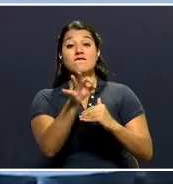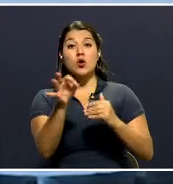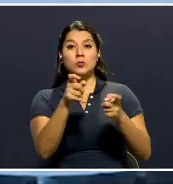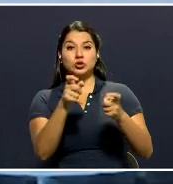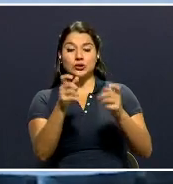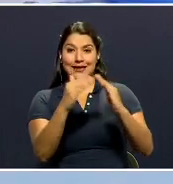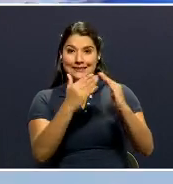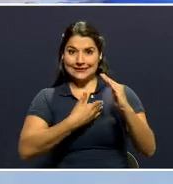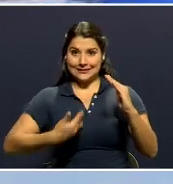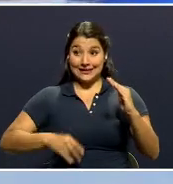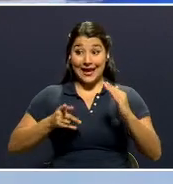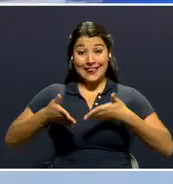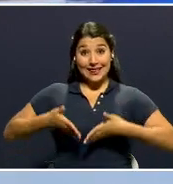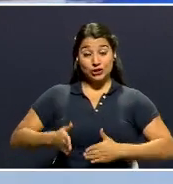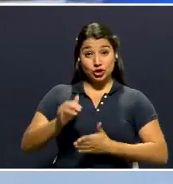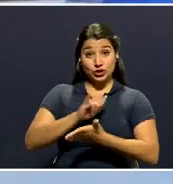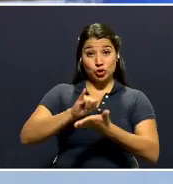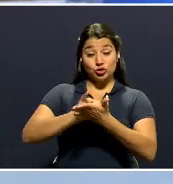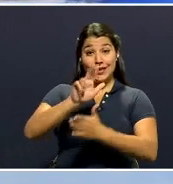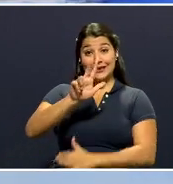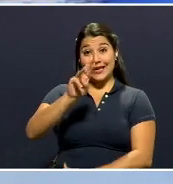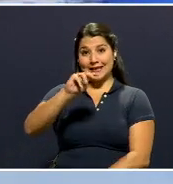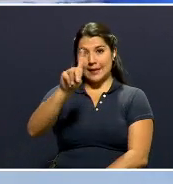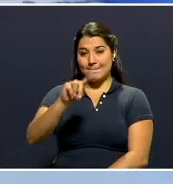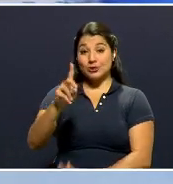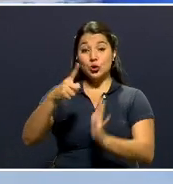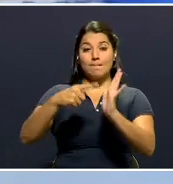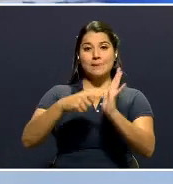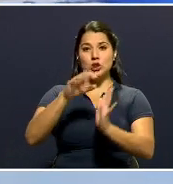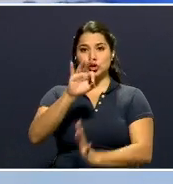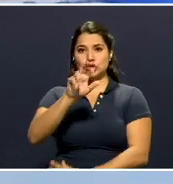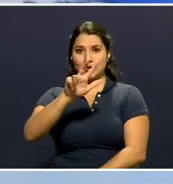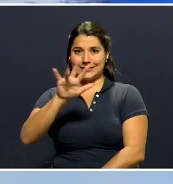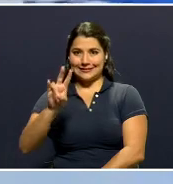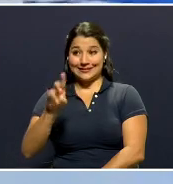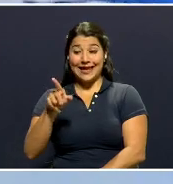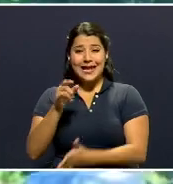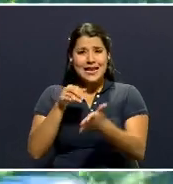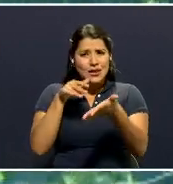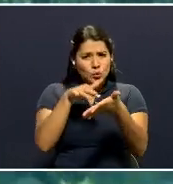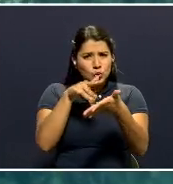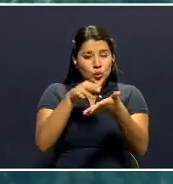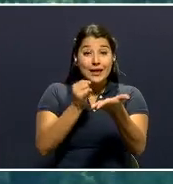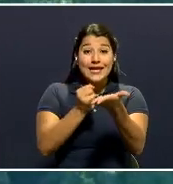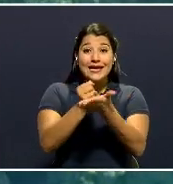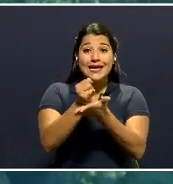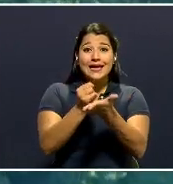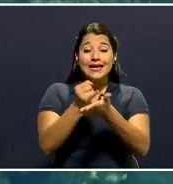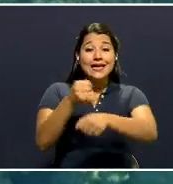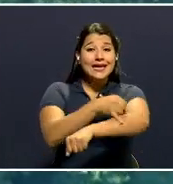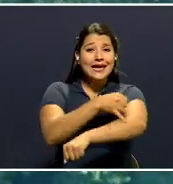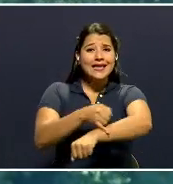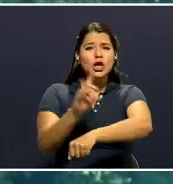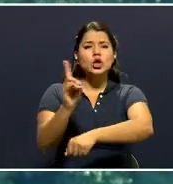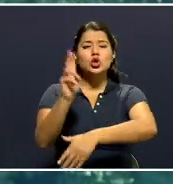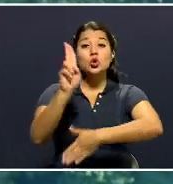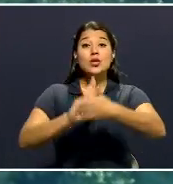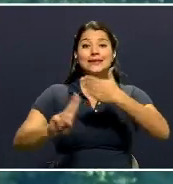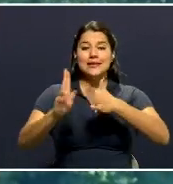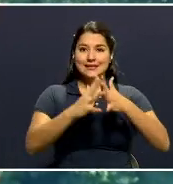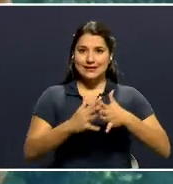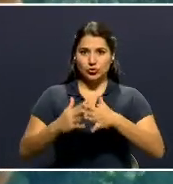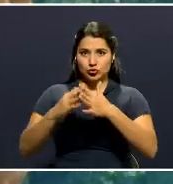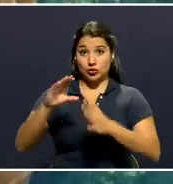San José el 3 de marzo de 1937 y estudió ingeniería en la Universidad de Kansas, Estados Unidos.